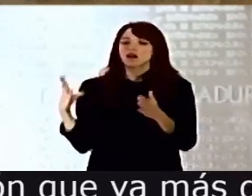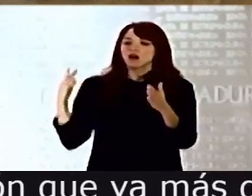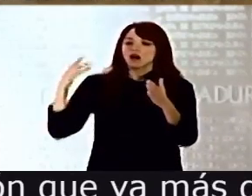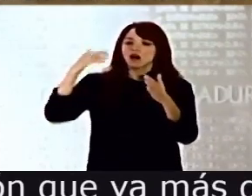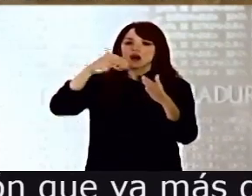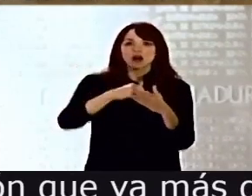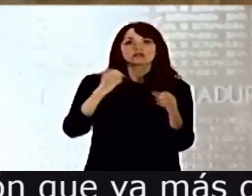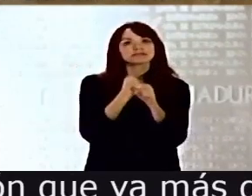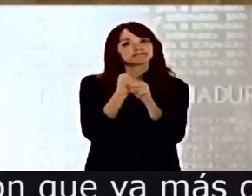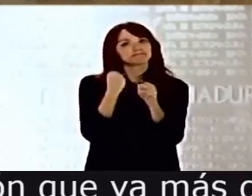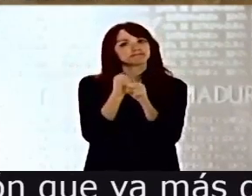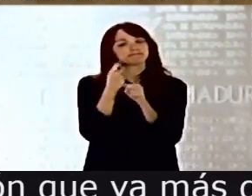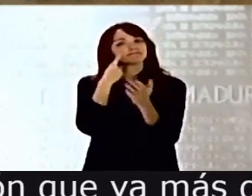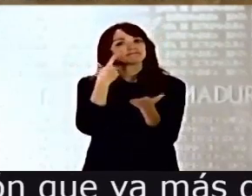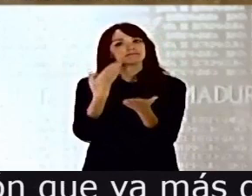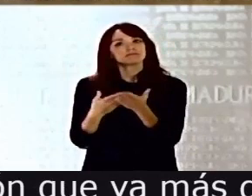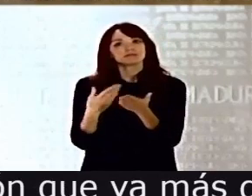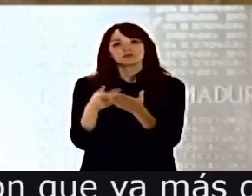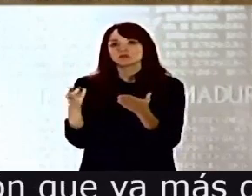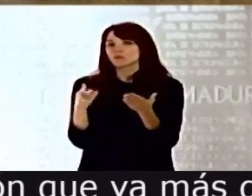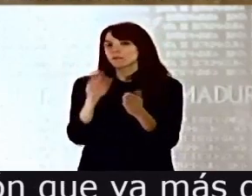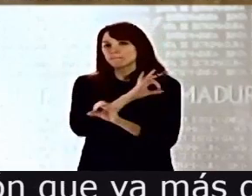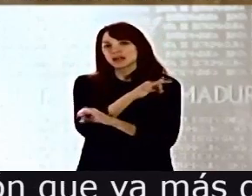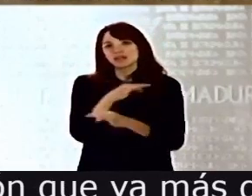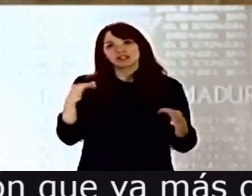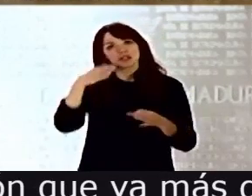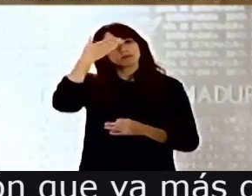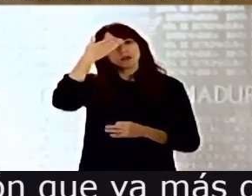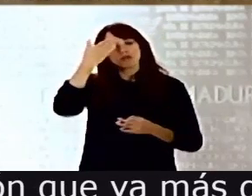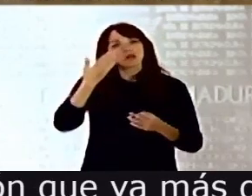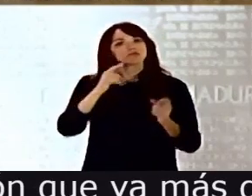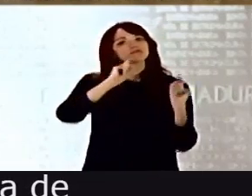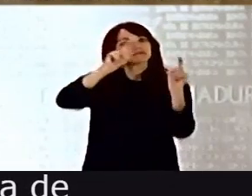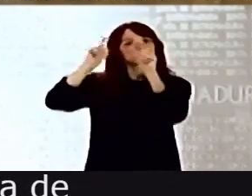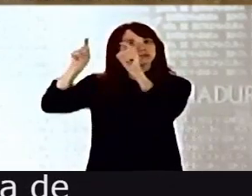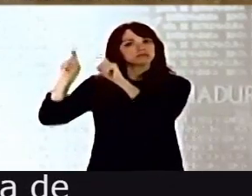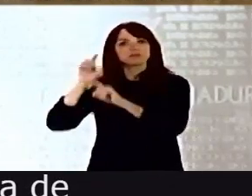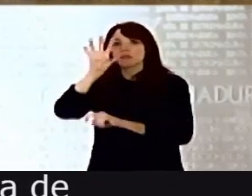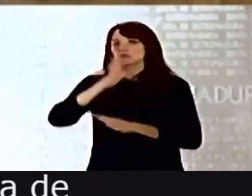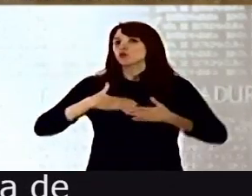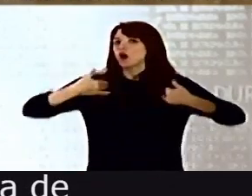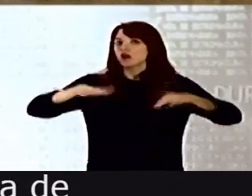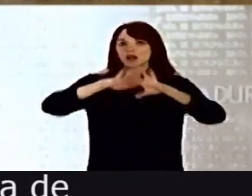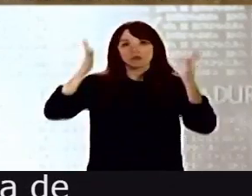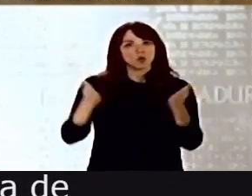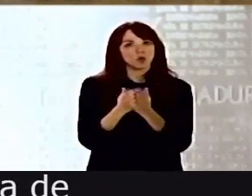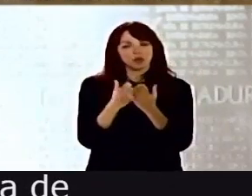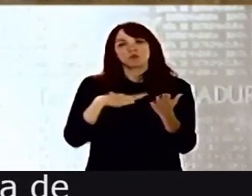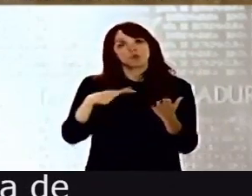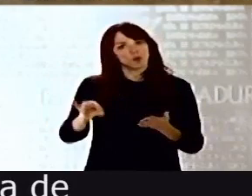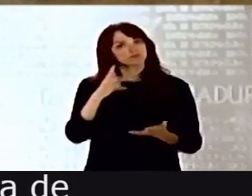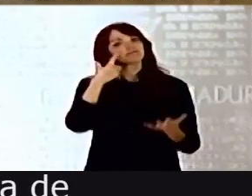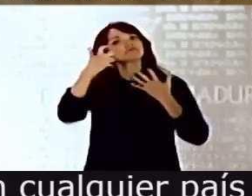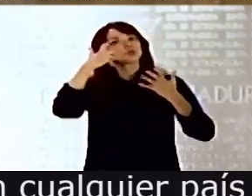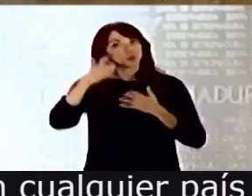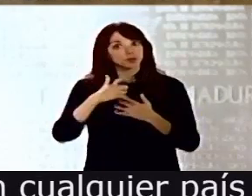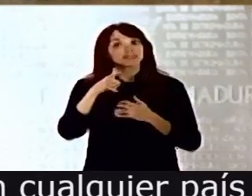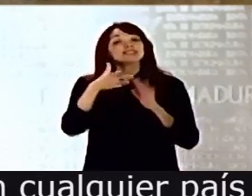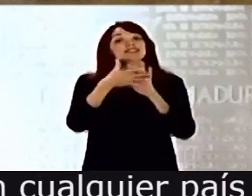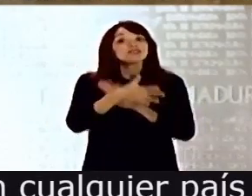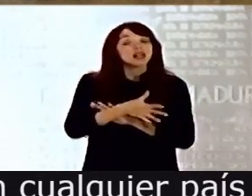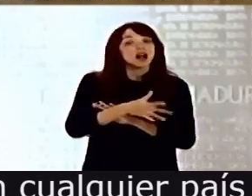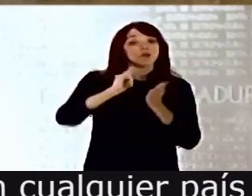Cooperación están demostrando una perfecta madurez para trabajar en cualquier país del mundo, y eso pone de manifiesto que el 51% de